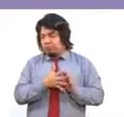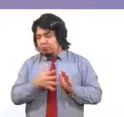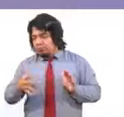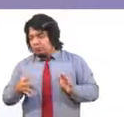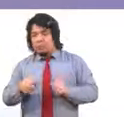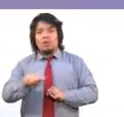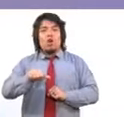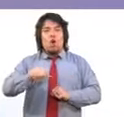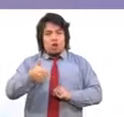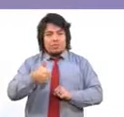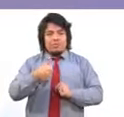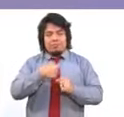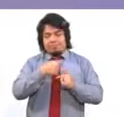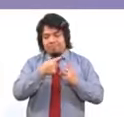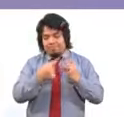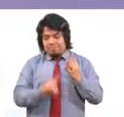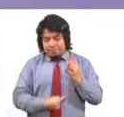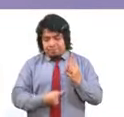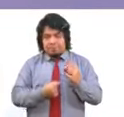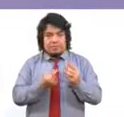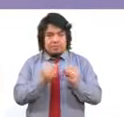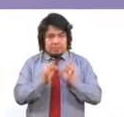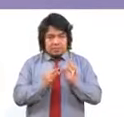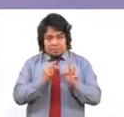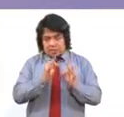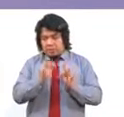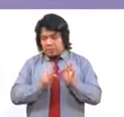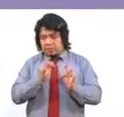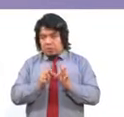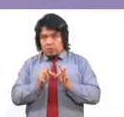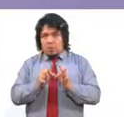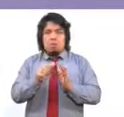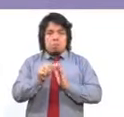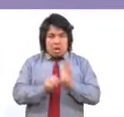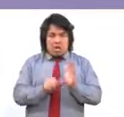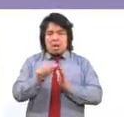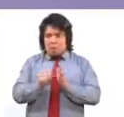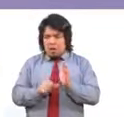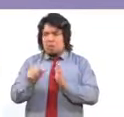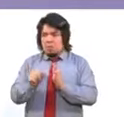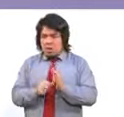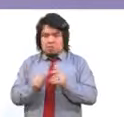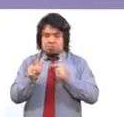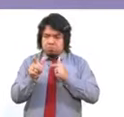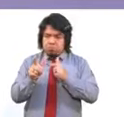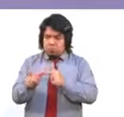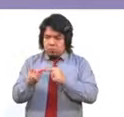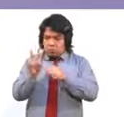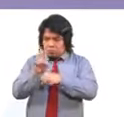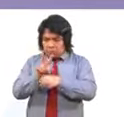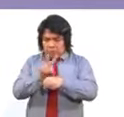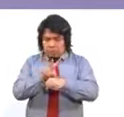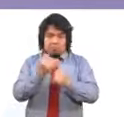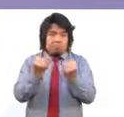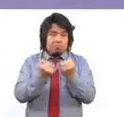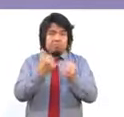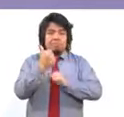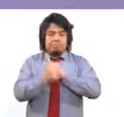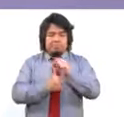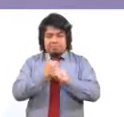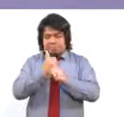que les damos seguimiento cada mes y cada año en particular. Y además de